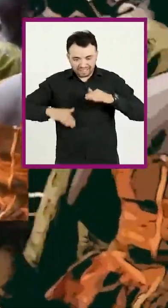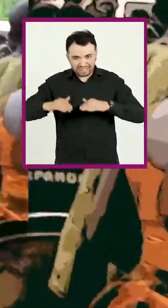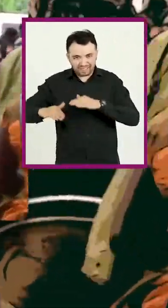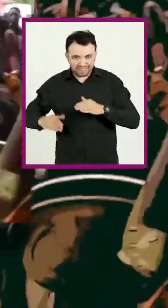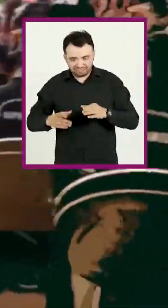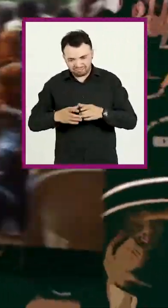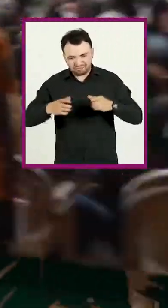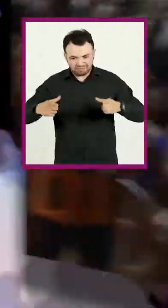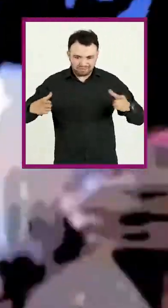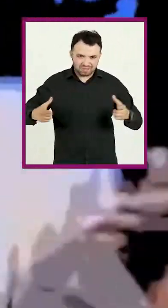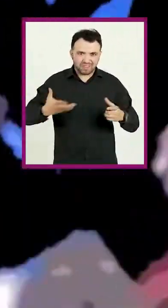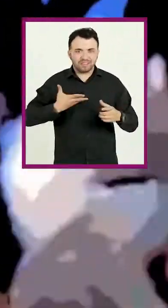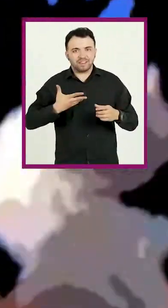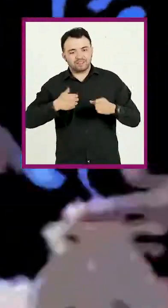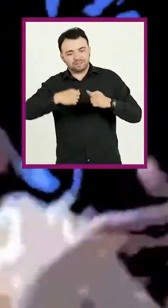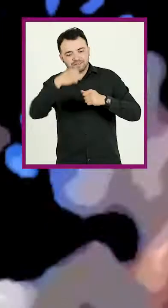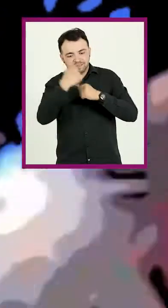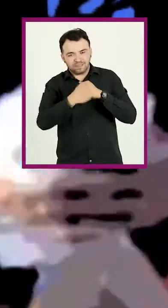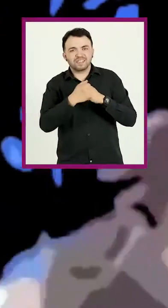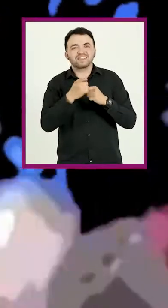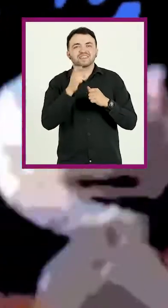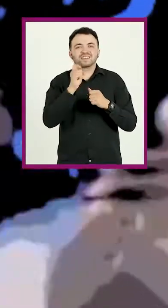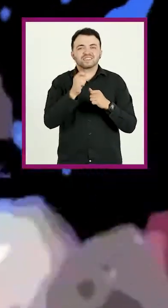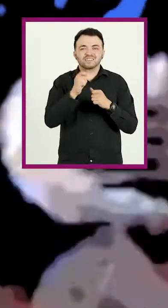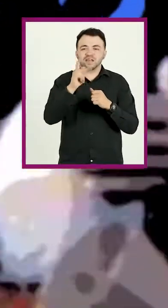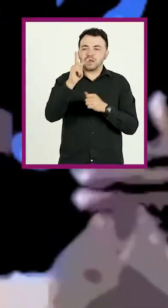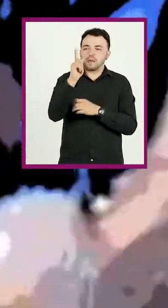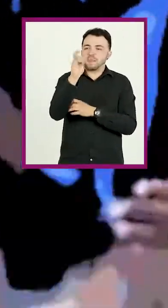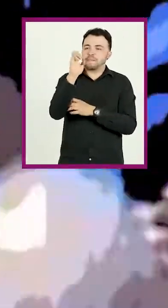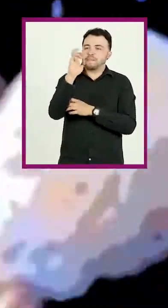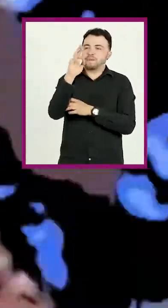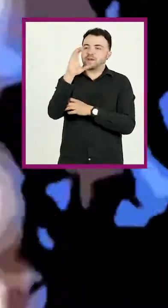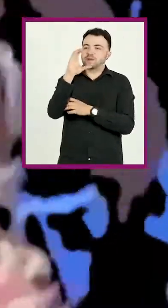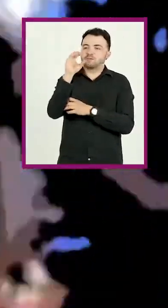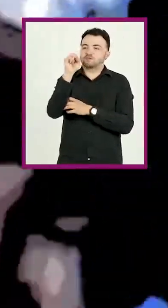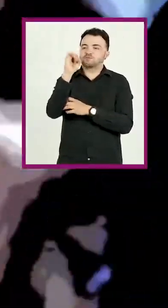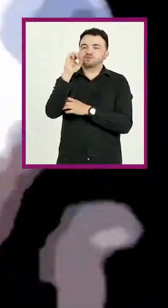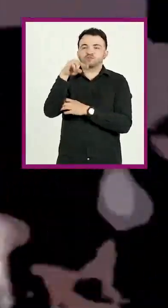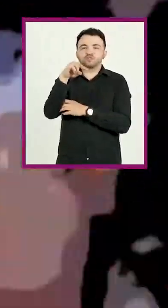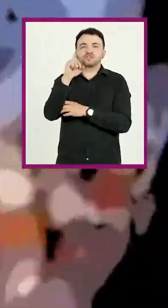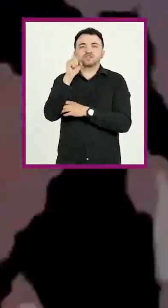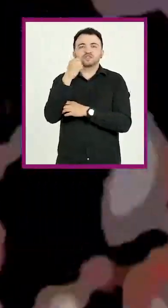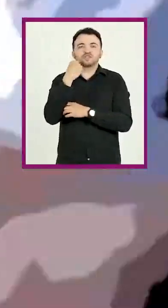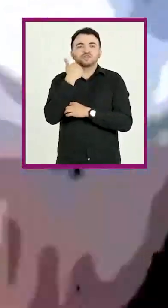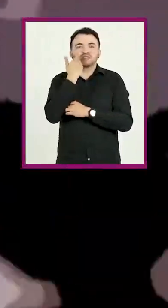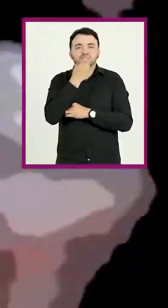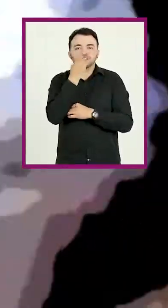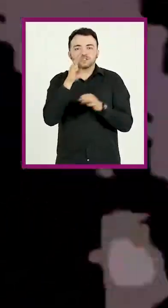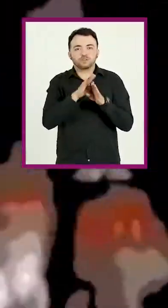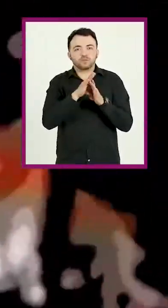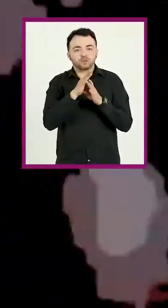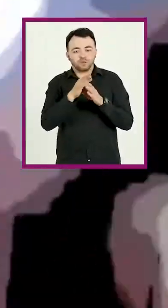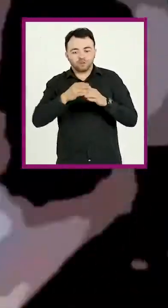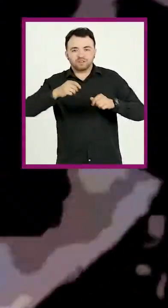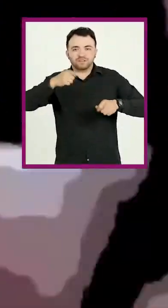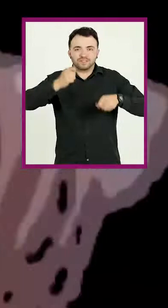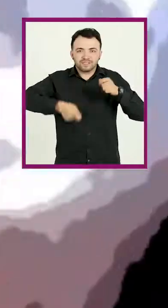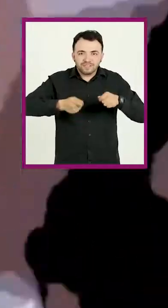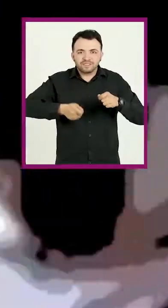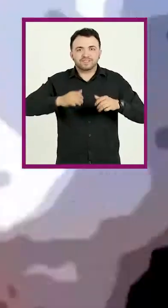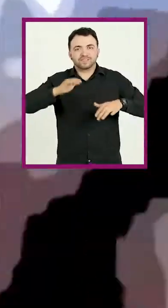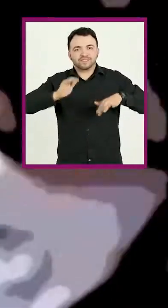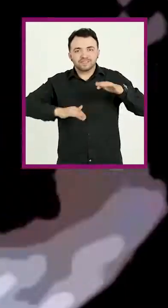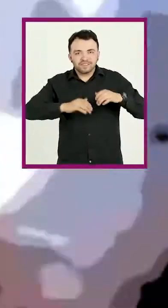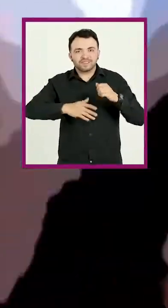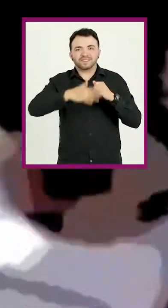instrumentos de percusión que incluye cascabeles, campanas, tambores de todos tamaños, shakers, pero además cada uno de esos